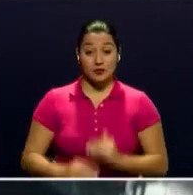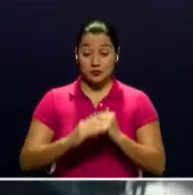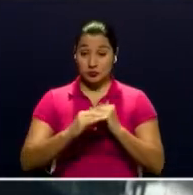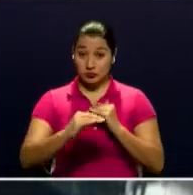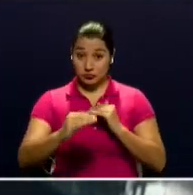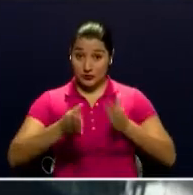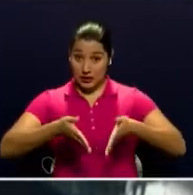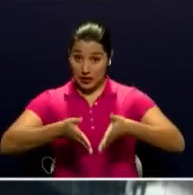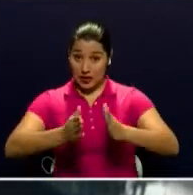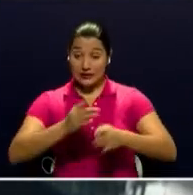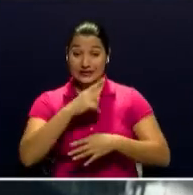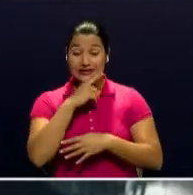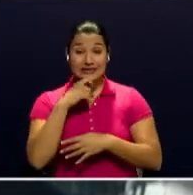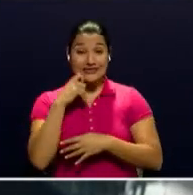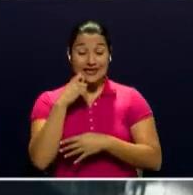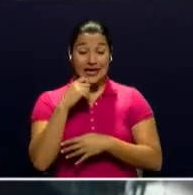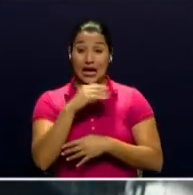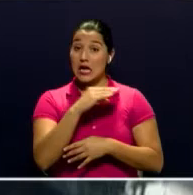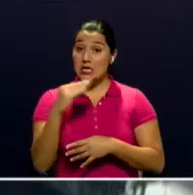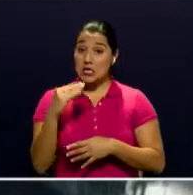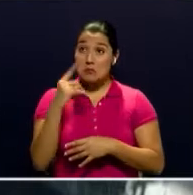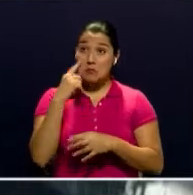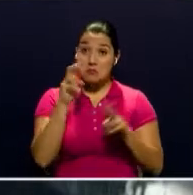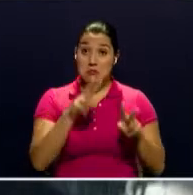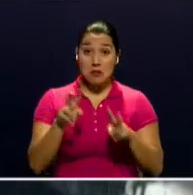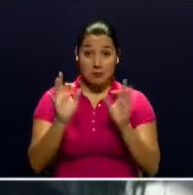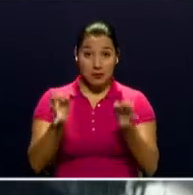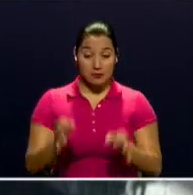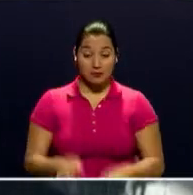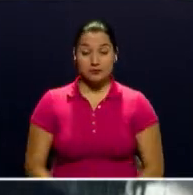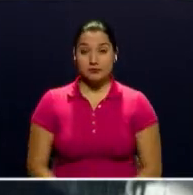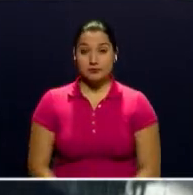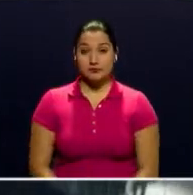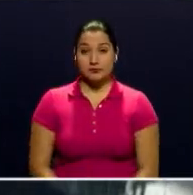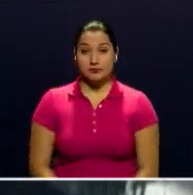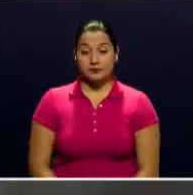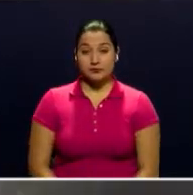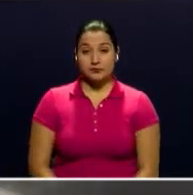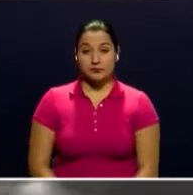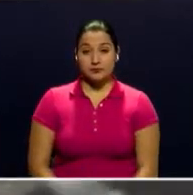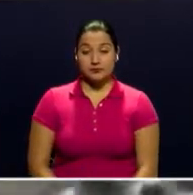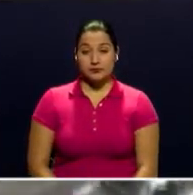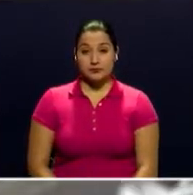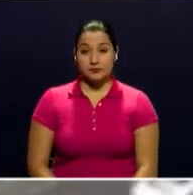Superficie de rodaje seca y buena visibilidad.